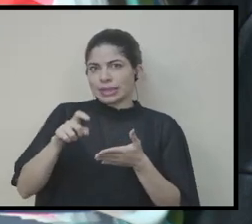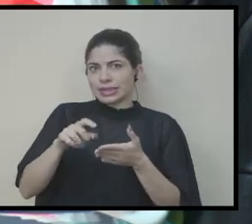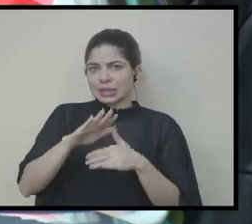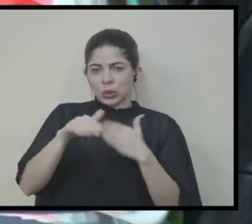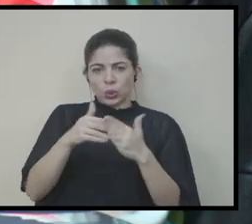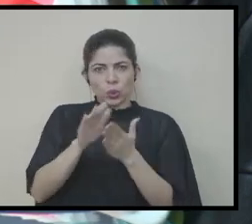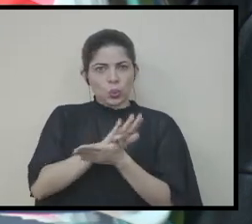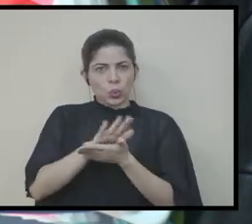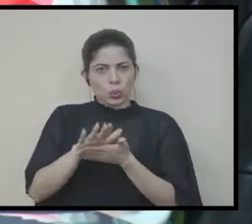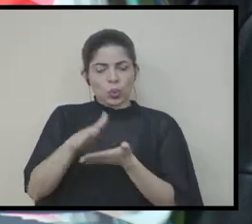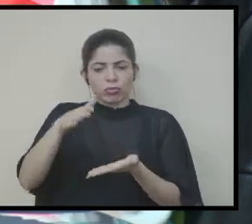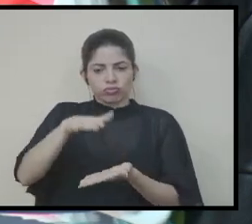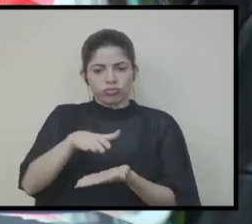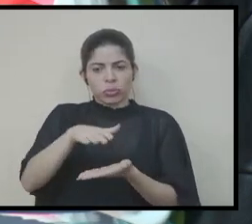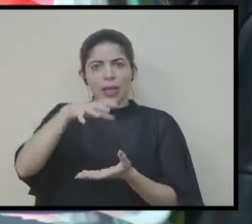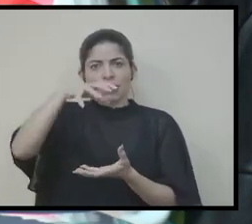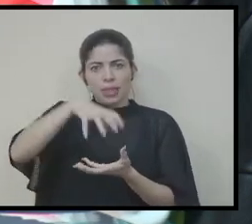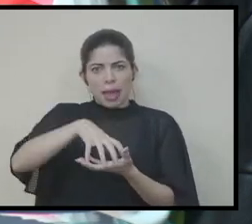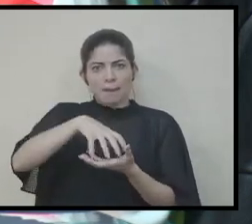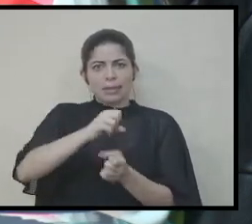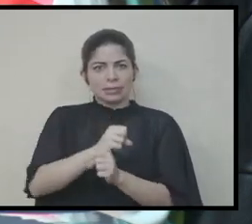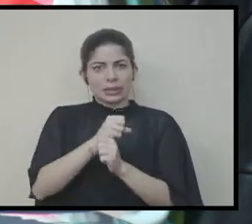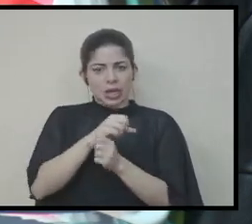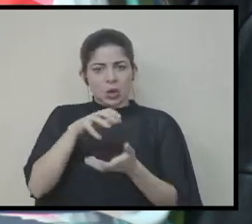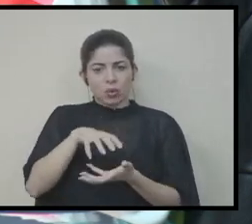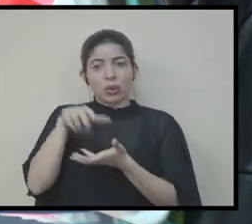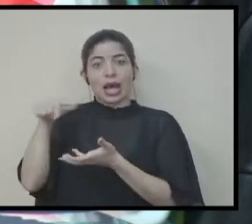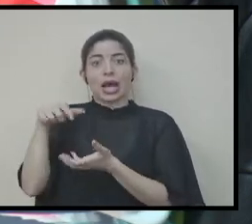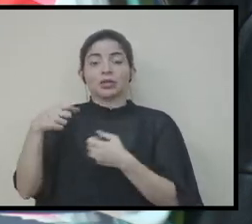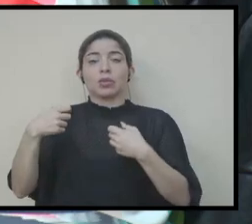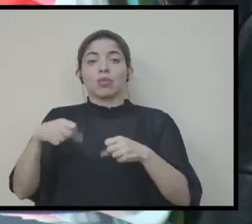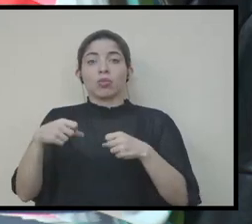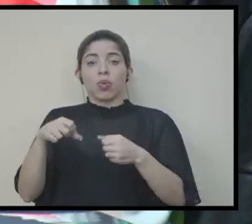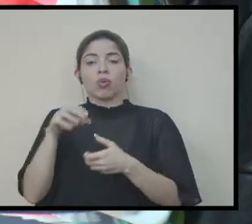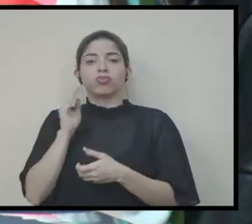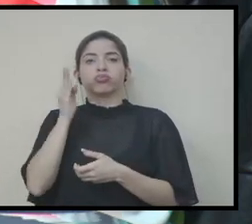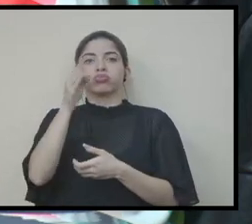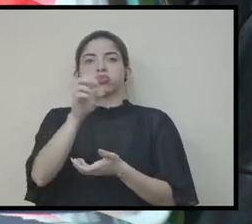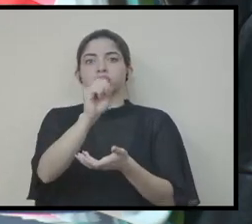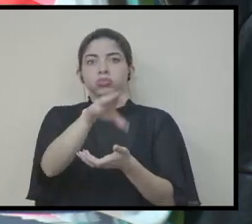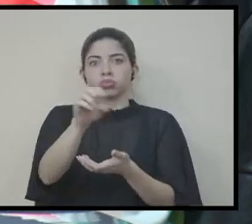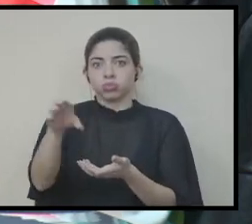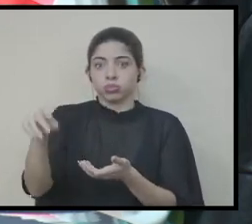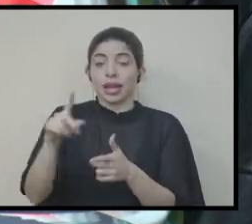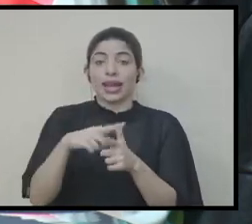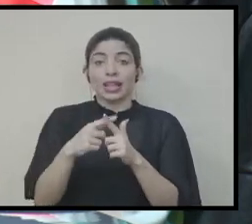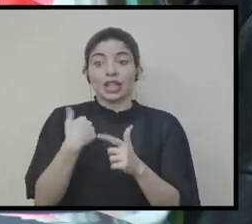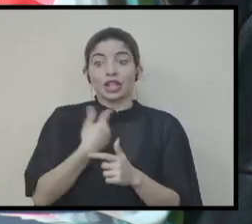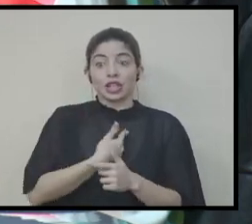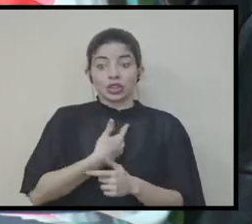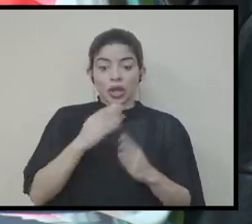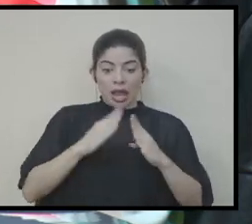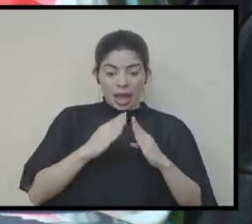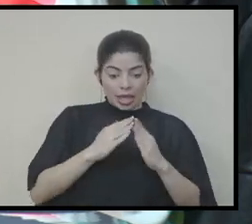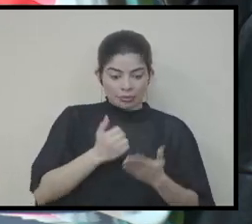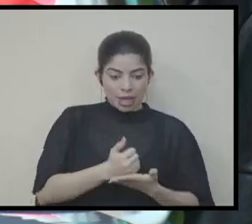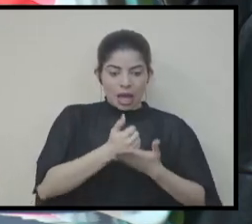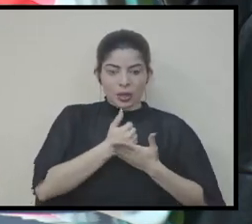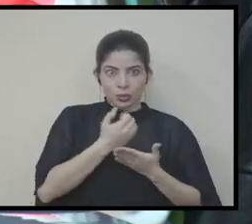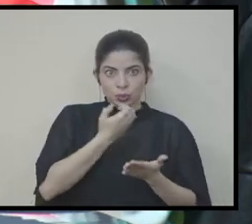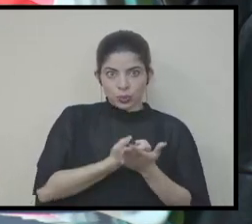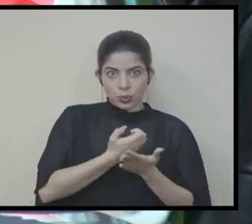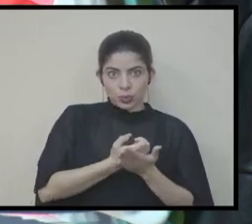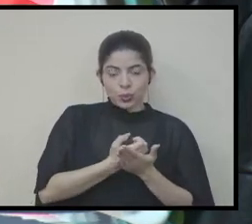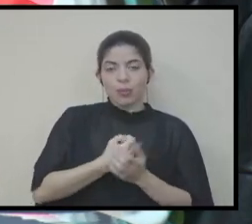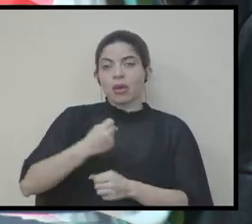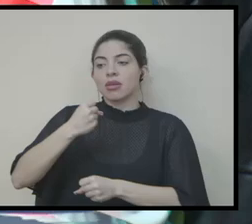necesarias, con su tapita bien seguro, y los llevan estos motorizados. Entonces así estamos, ayudándonos en la casa, en una parte